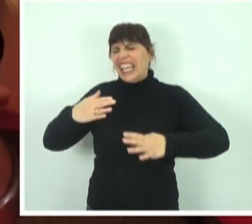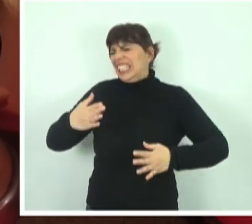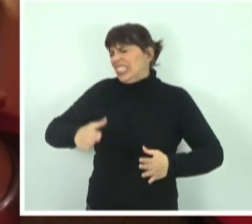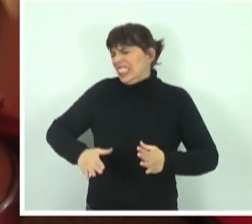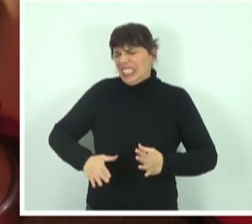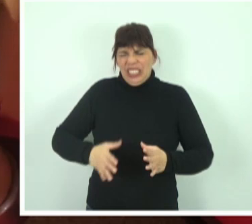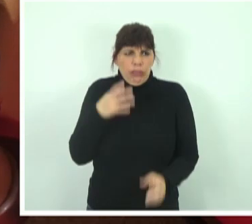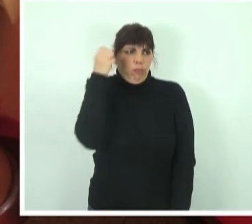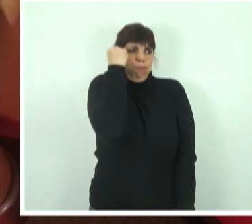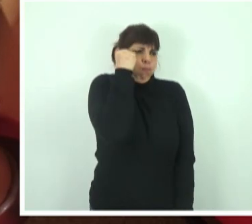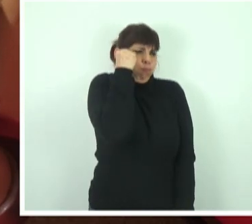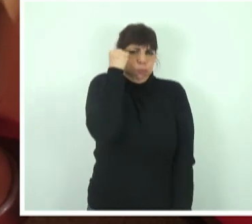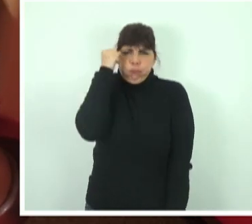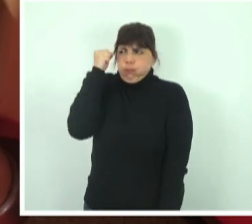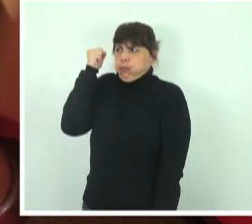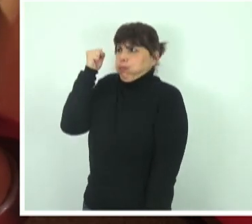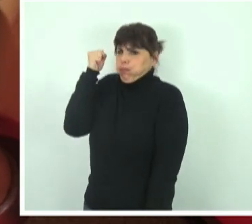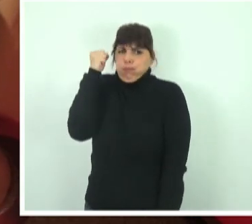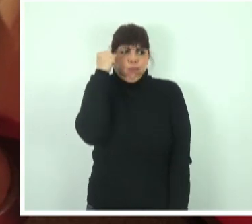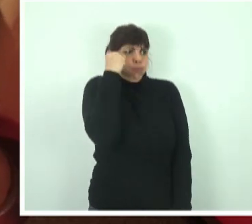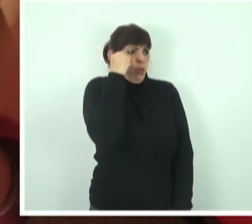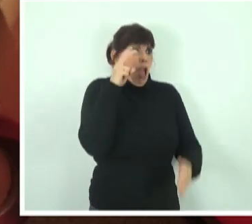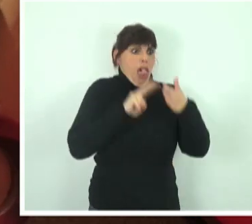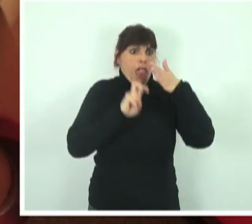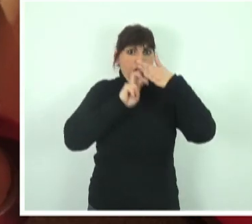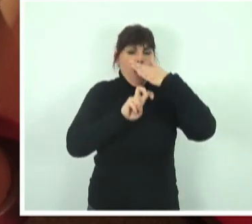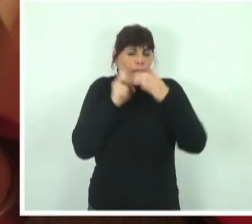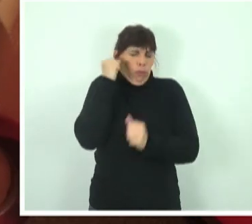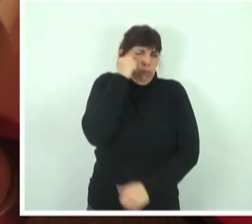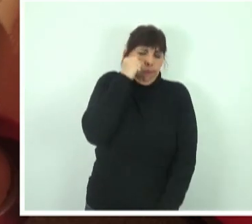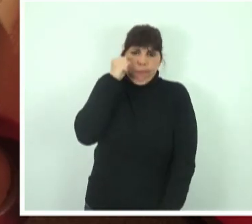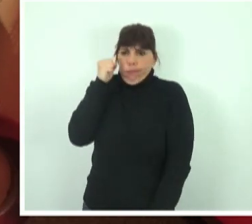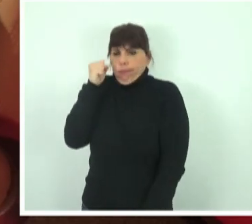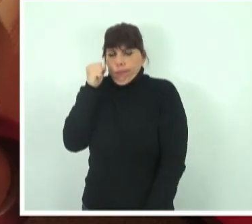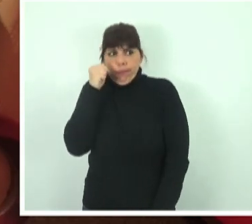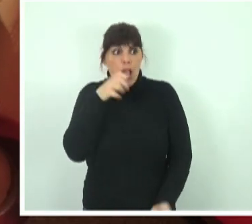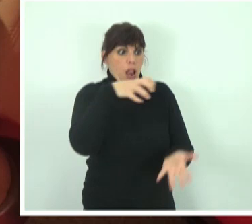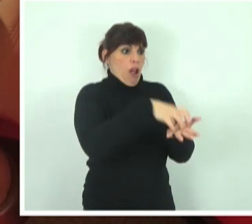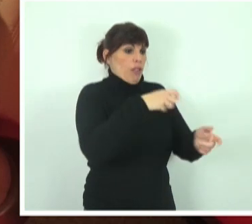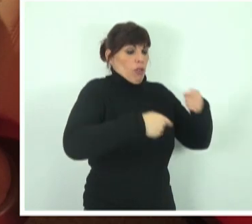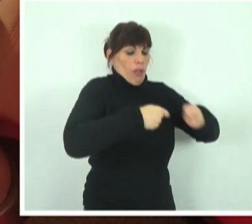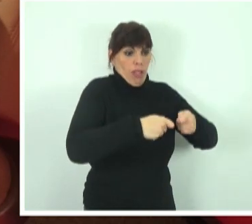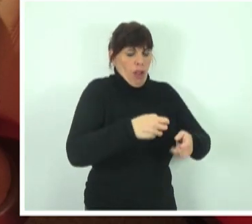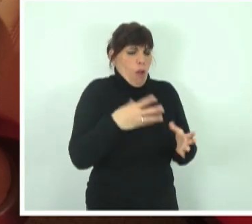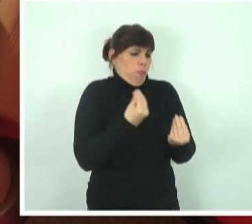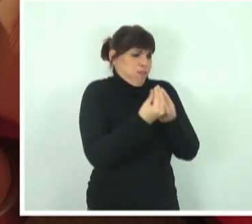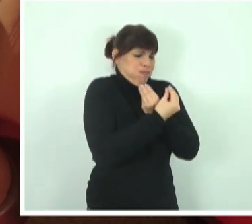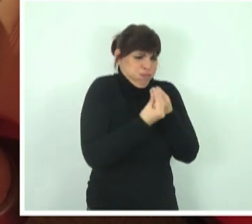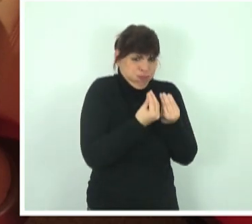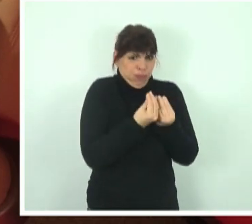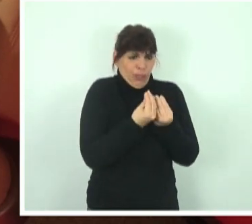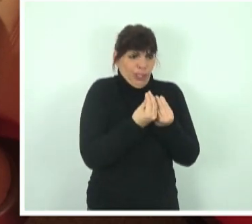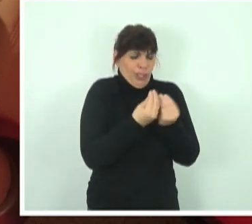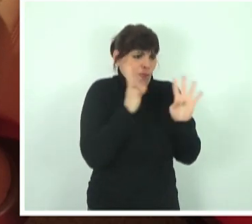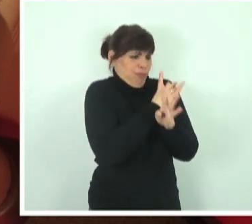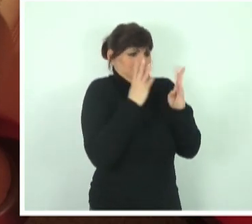Los metros están llenos, los autobuses están llenos, los centros comerciales están llenos. ¿Y me vas a contar, really, de verdad, me vas a mirar en